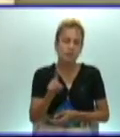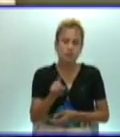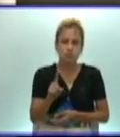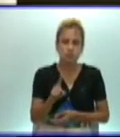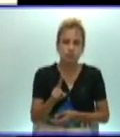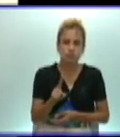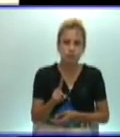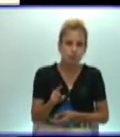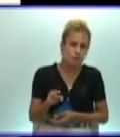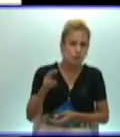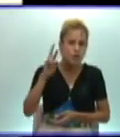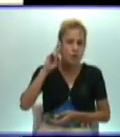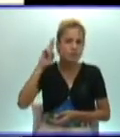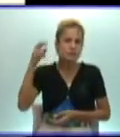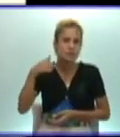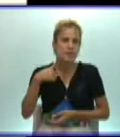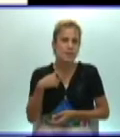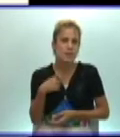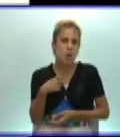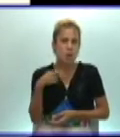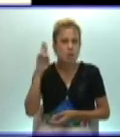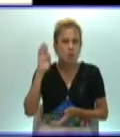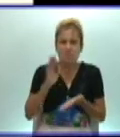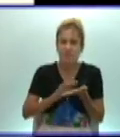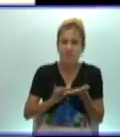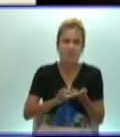los más chiquitos no recordarán nada.